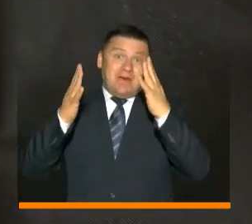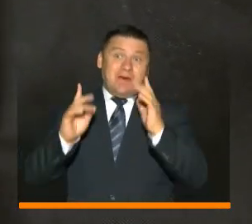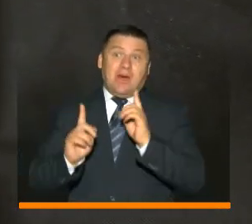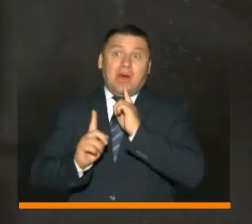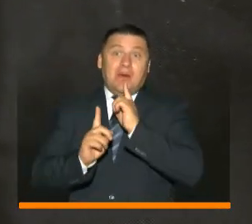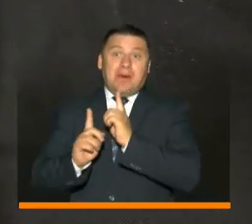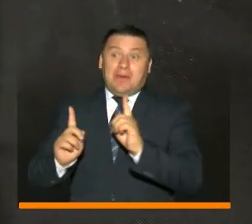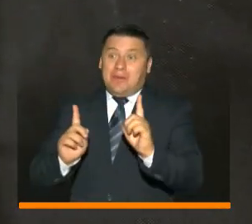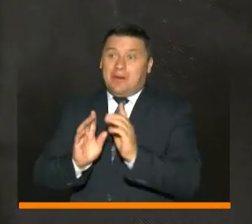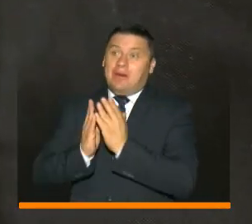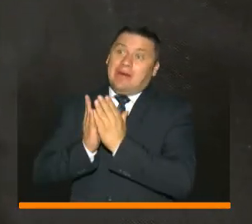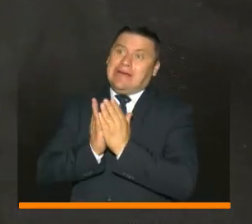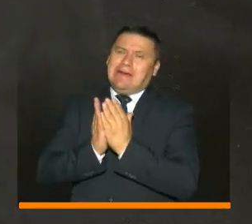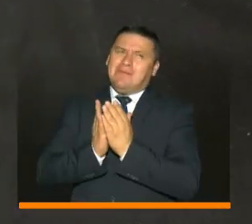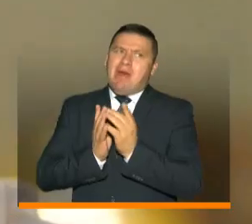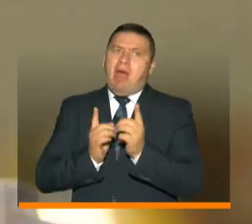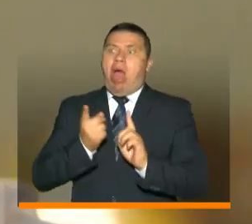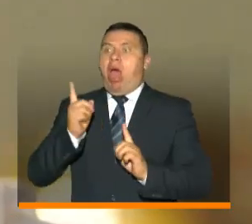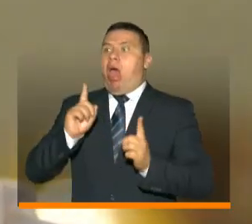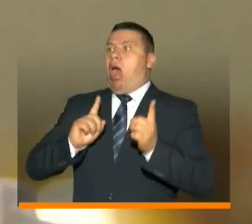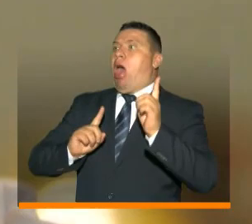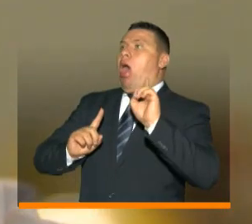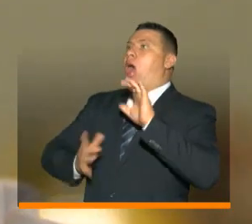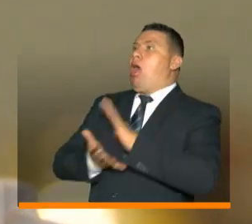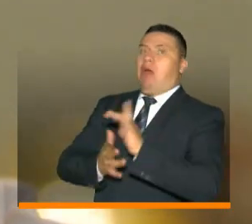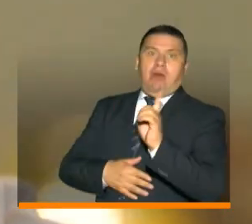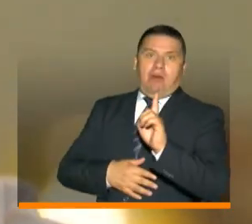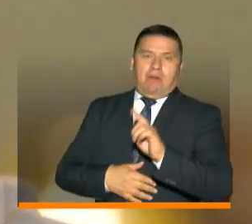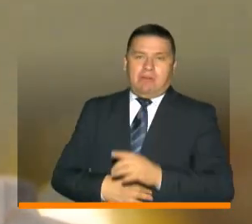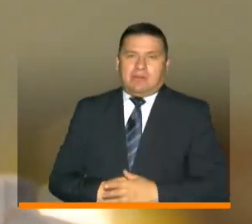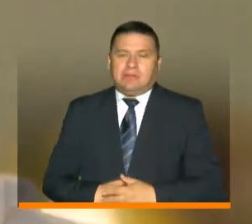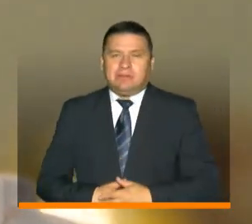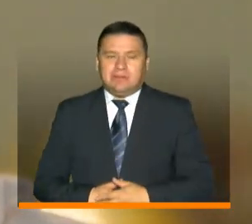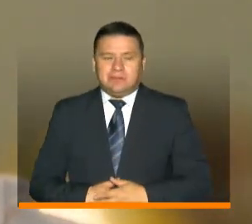decembrinas no deben ser una excusa para relajarnos.